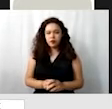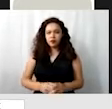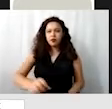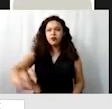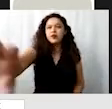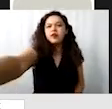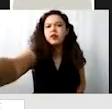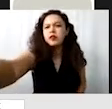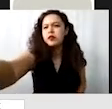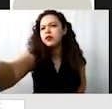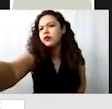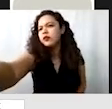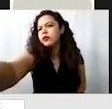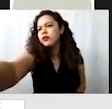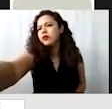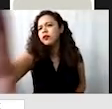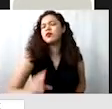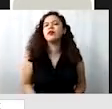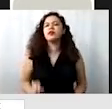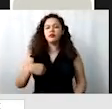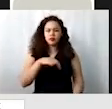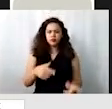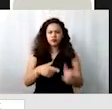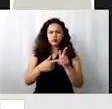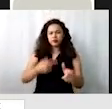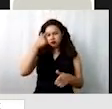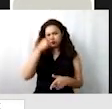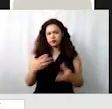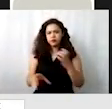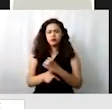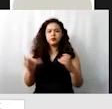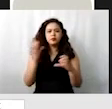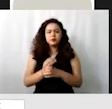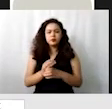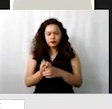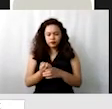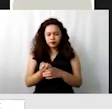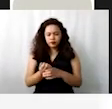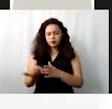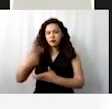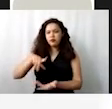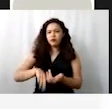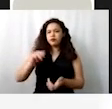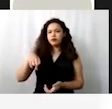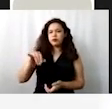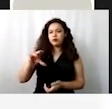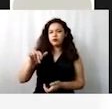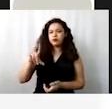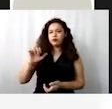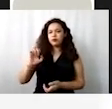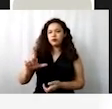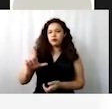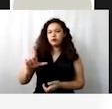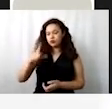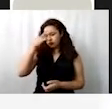Habíamos iniciado en los elementos que contiene el manual de organización y nos habíamos quedado en